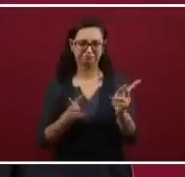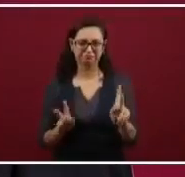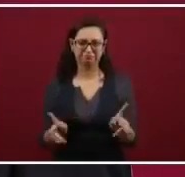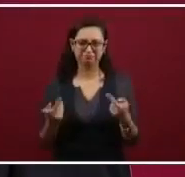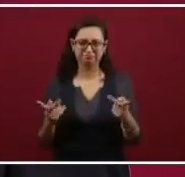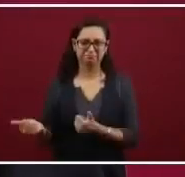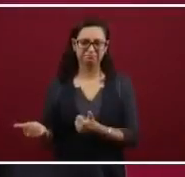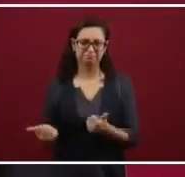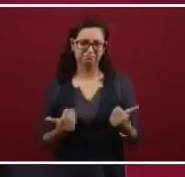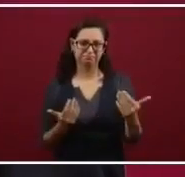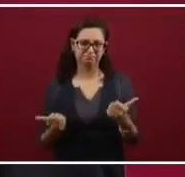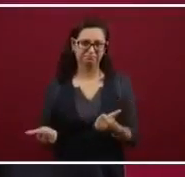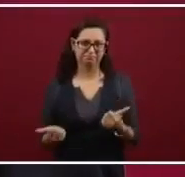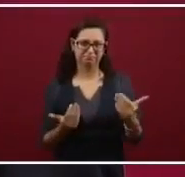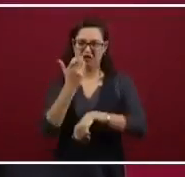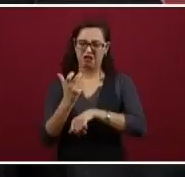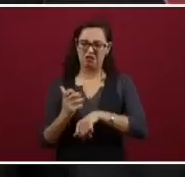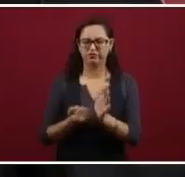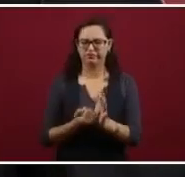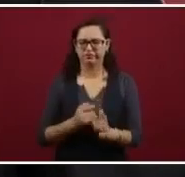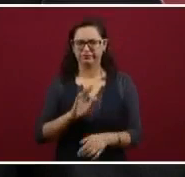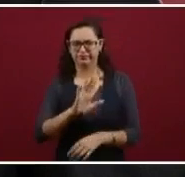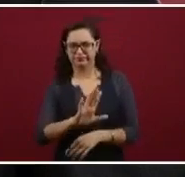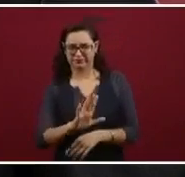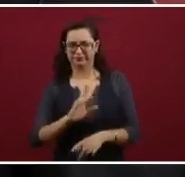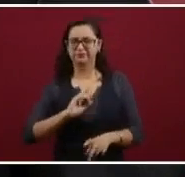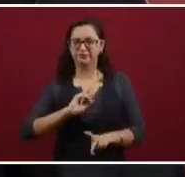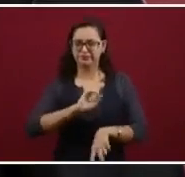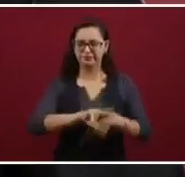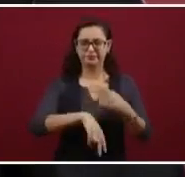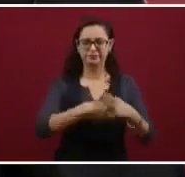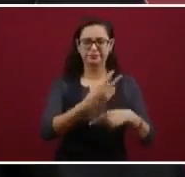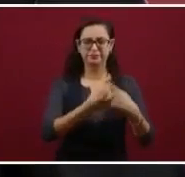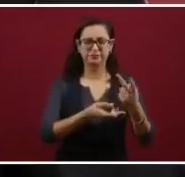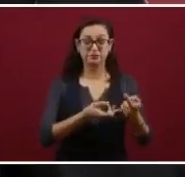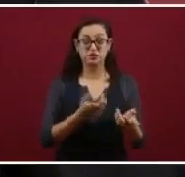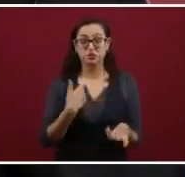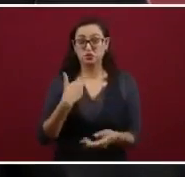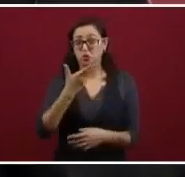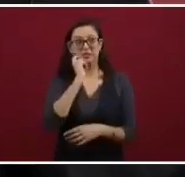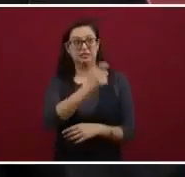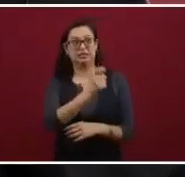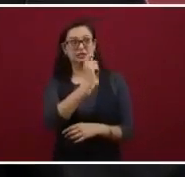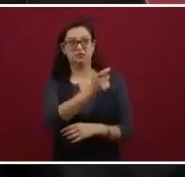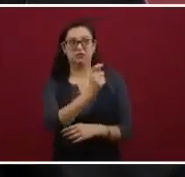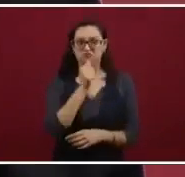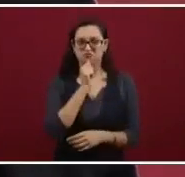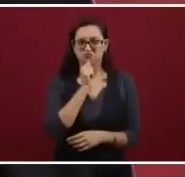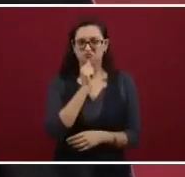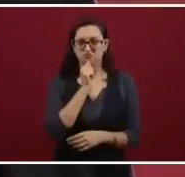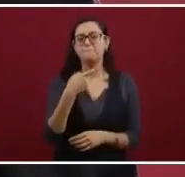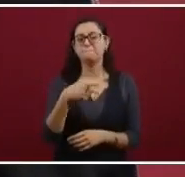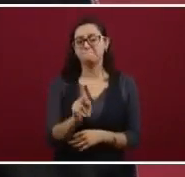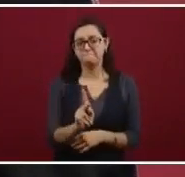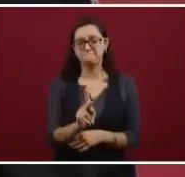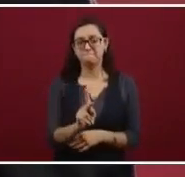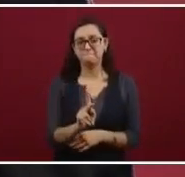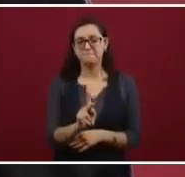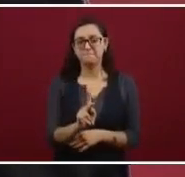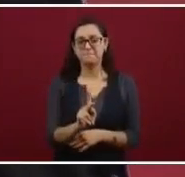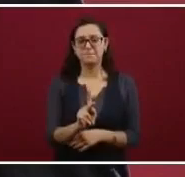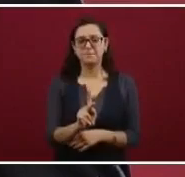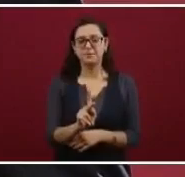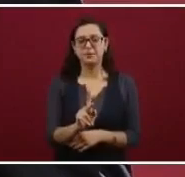venden de México en Estados Unidos. Entonces, no conozco cuál fue el resultado, pero espero que con